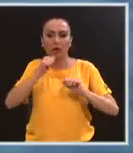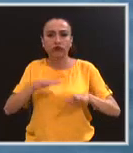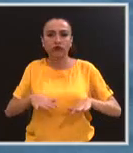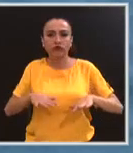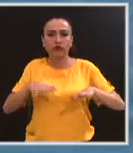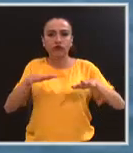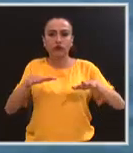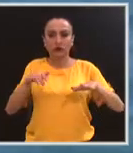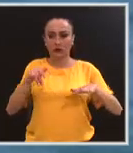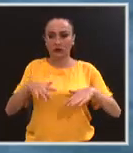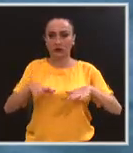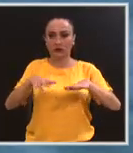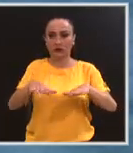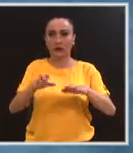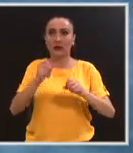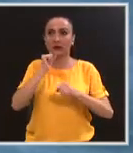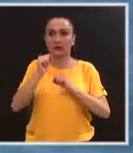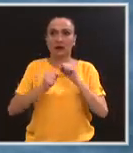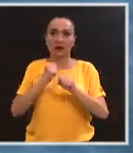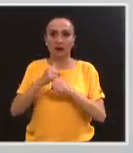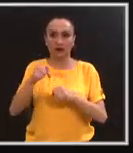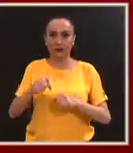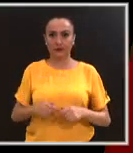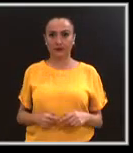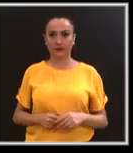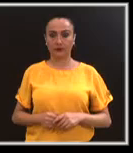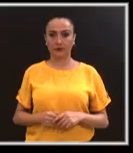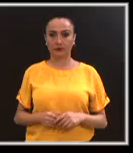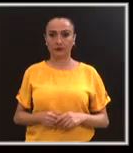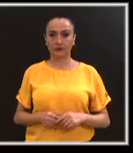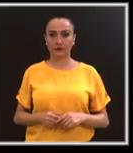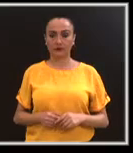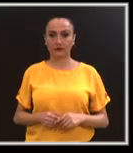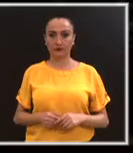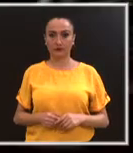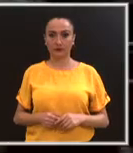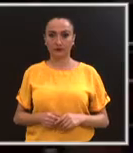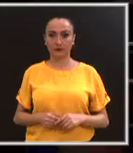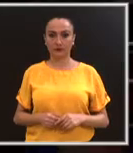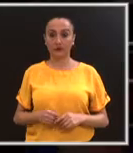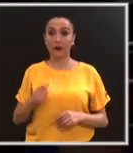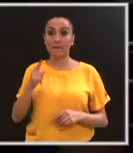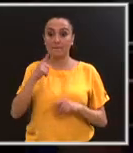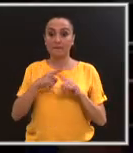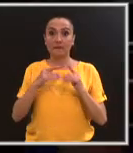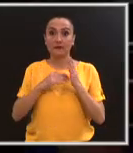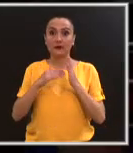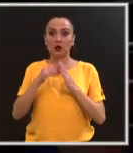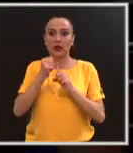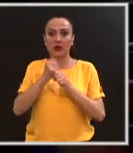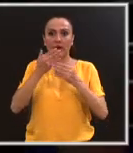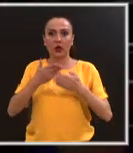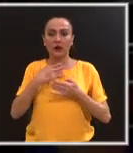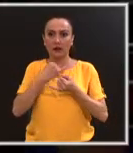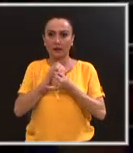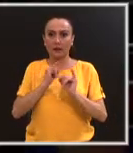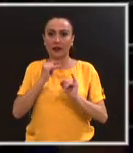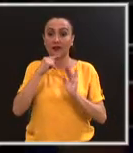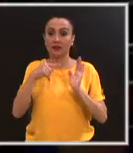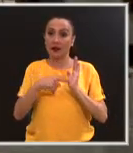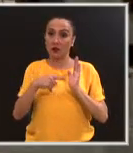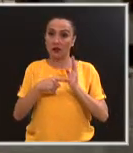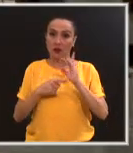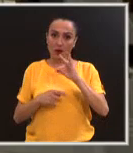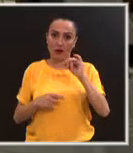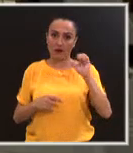ante la marea más alta del año medio millón de trabajadores independientes mantienen deudas con la